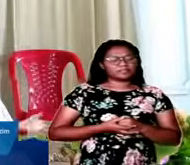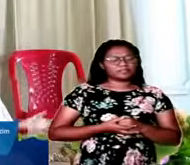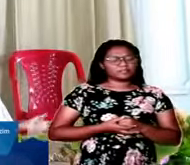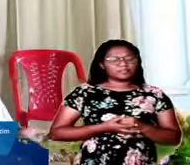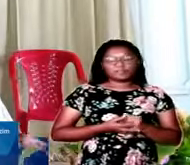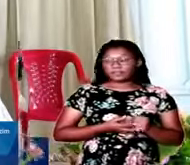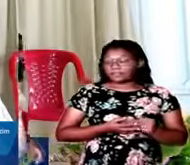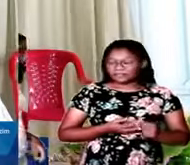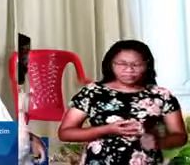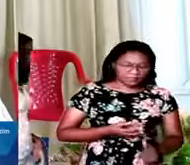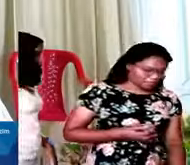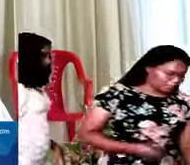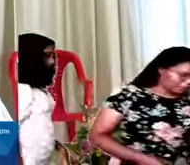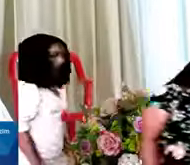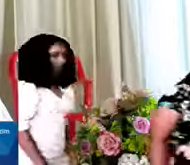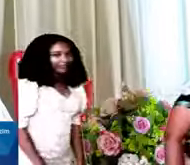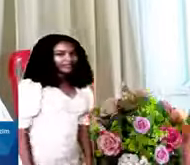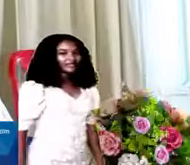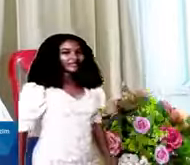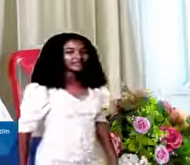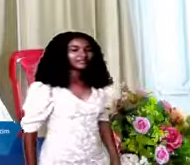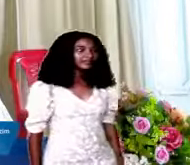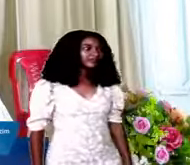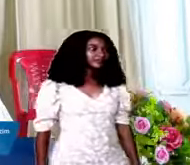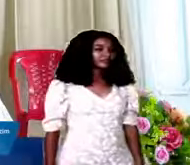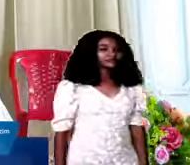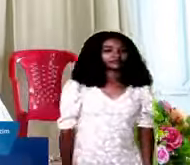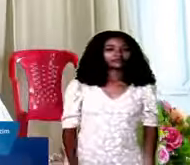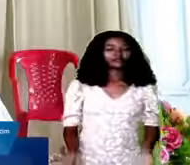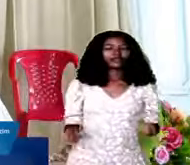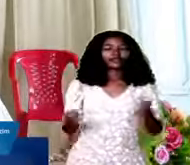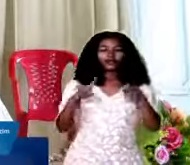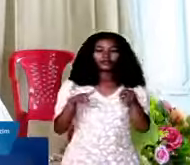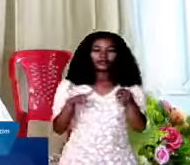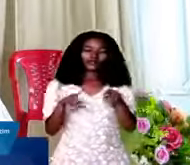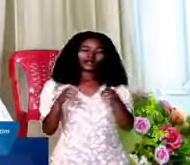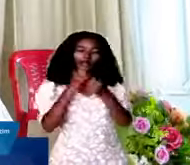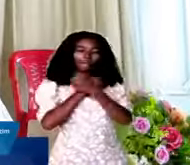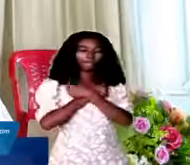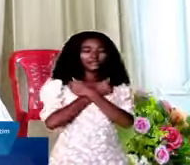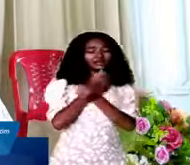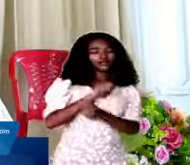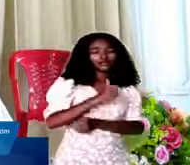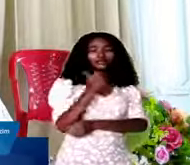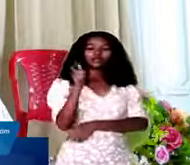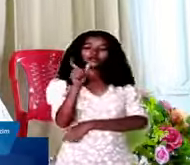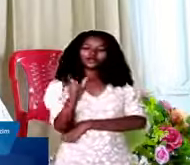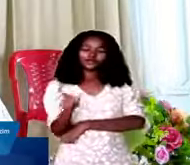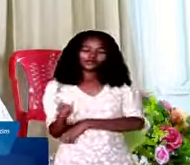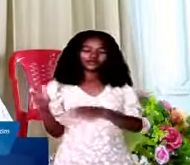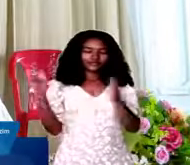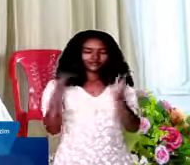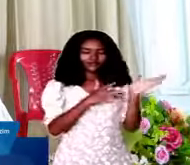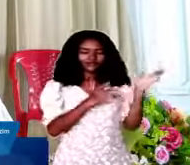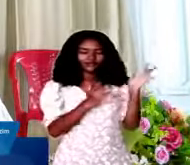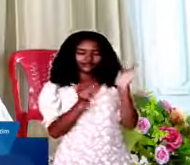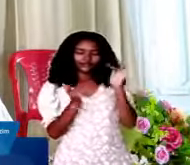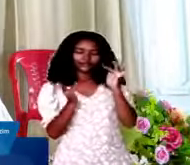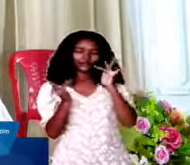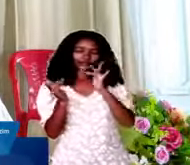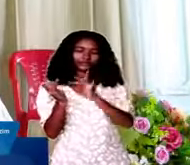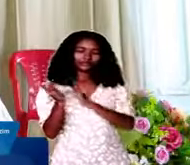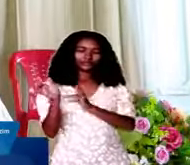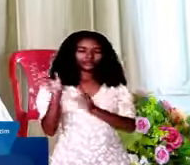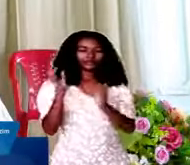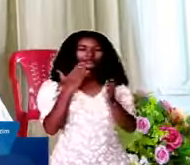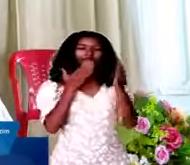ti, sino también poder amar a nuestro prójimo. Soberano Señor Jesús, te